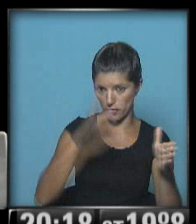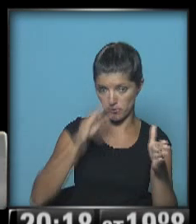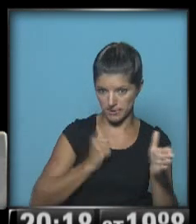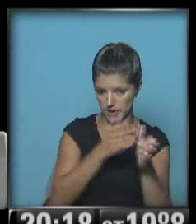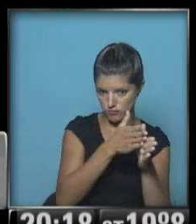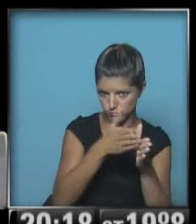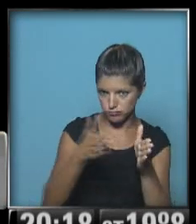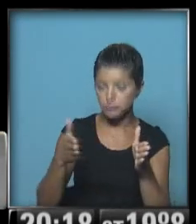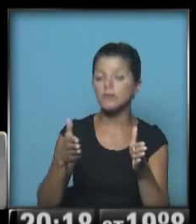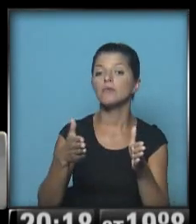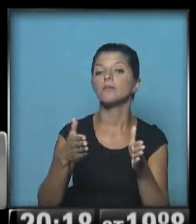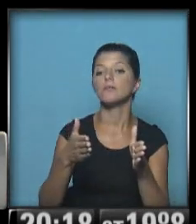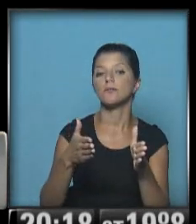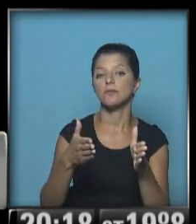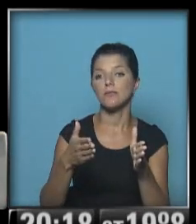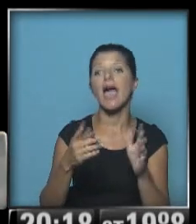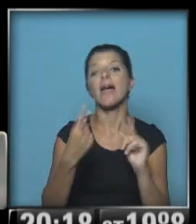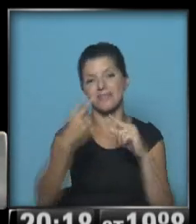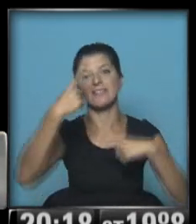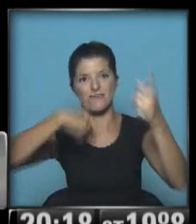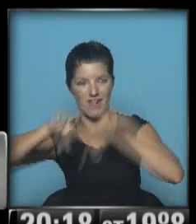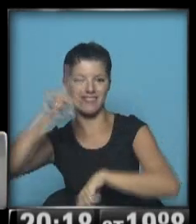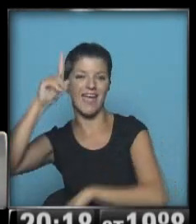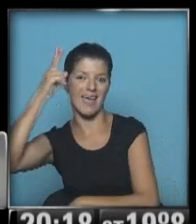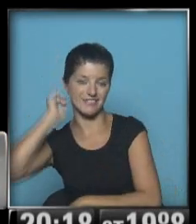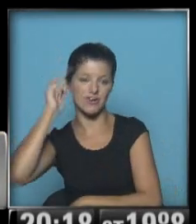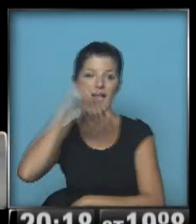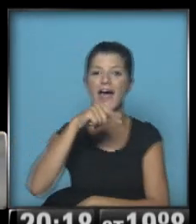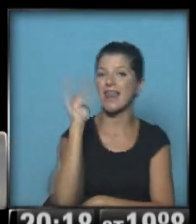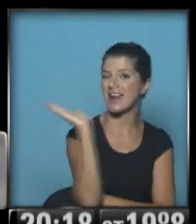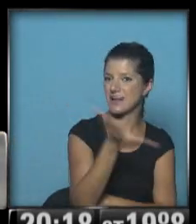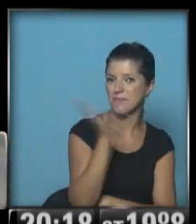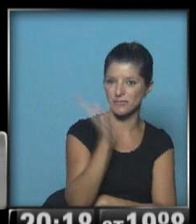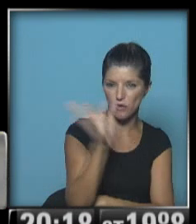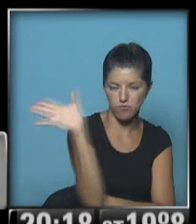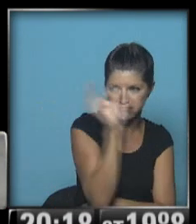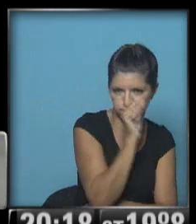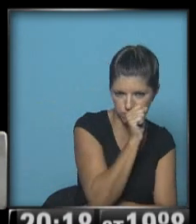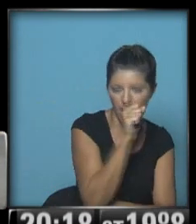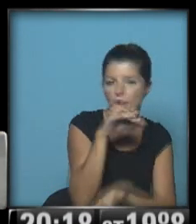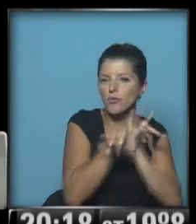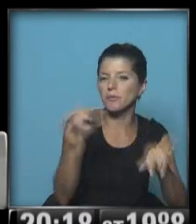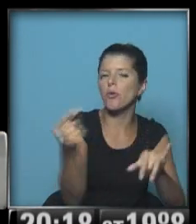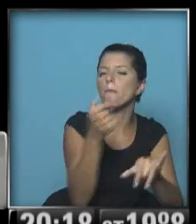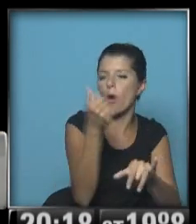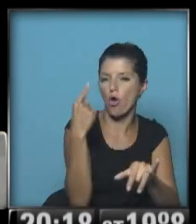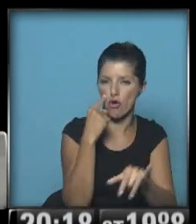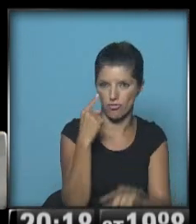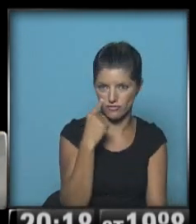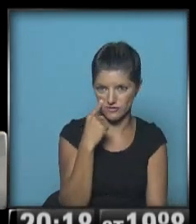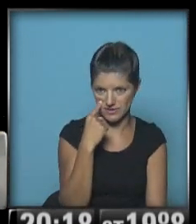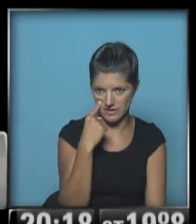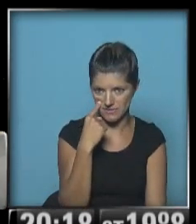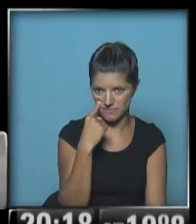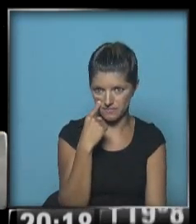eh al revés que también que en Chile la represión Fue totalmente clandestina con lo cual había poca información por